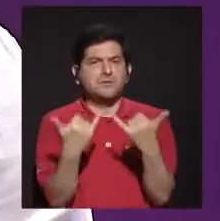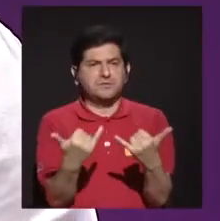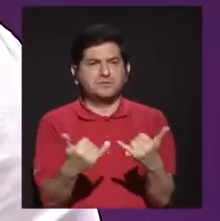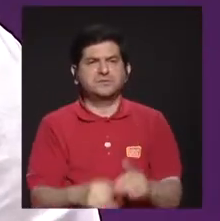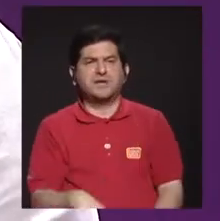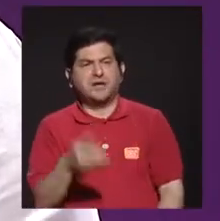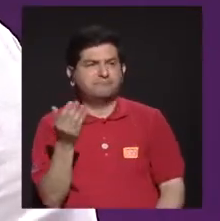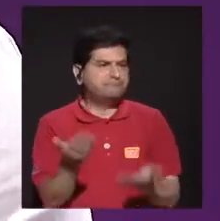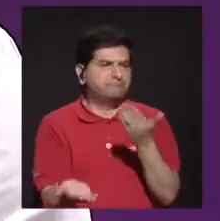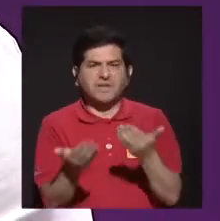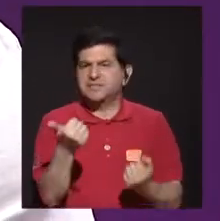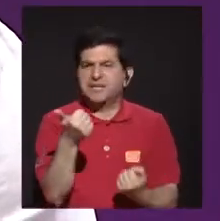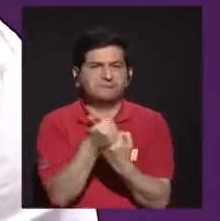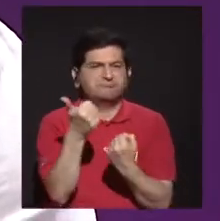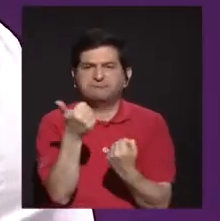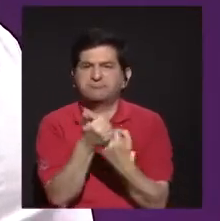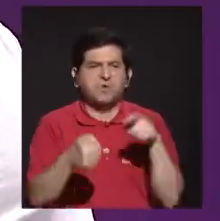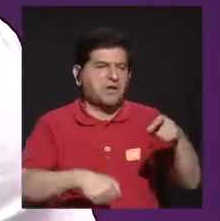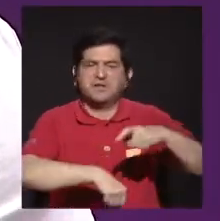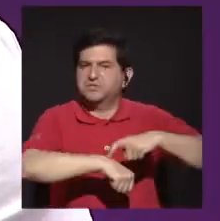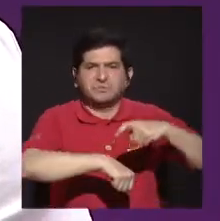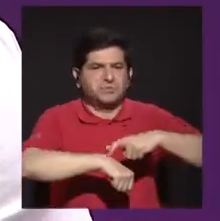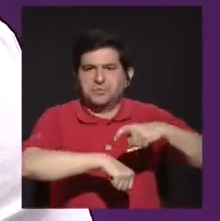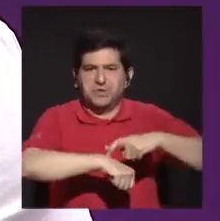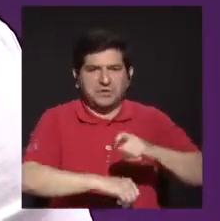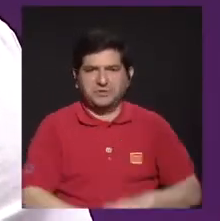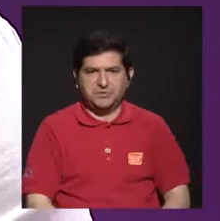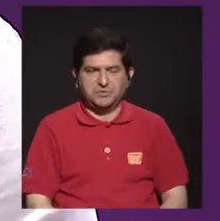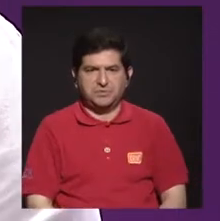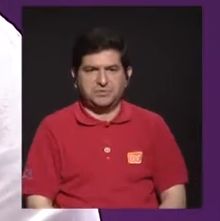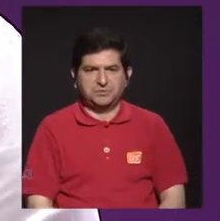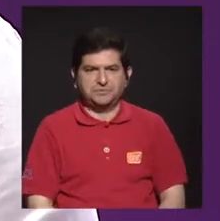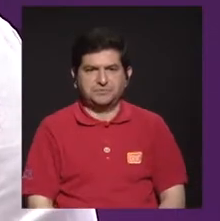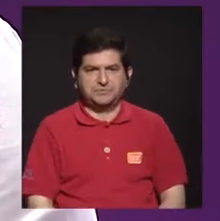hubo mucho apoyo en ese momento.